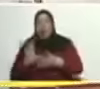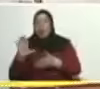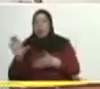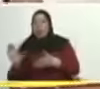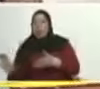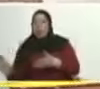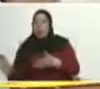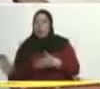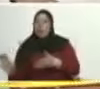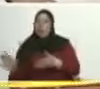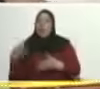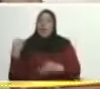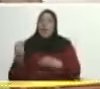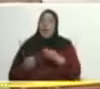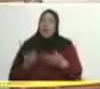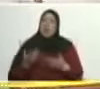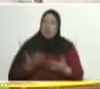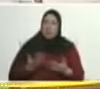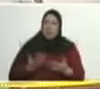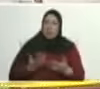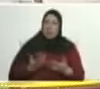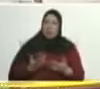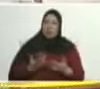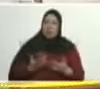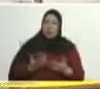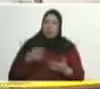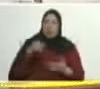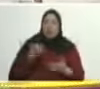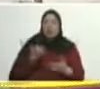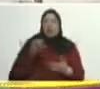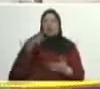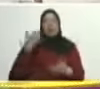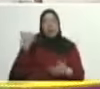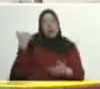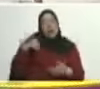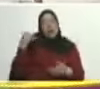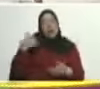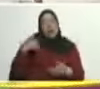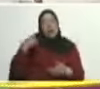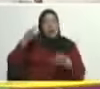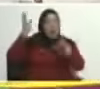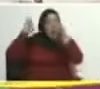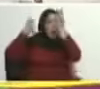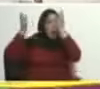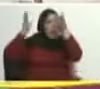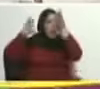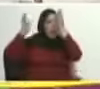¿qué está haciendo Milei en Argentina? Entregarle como una colonia.